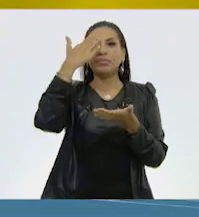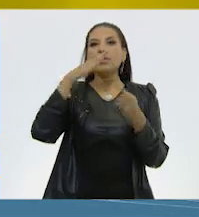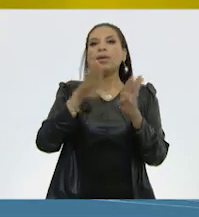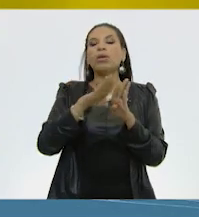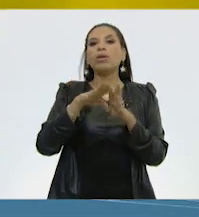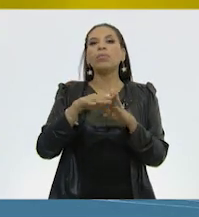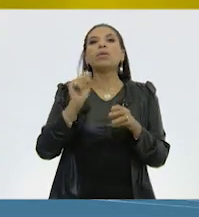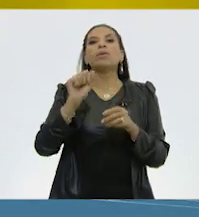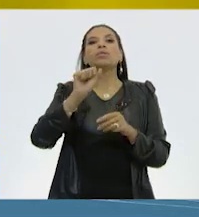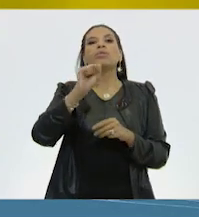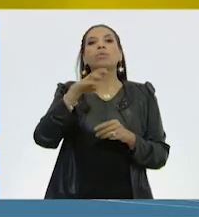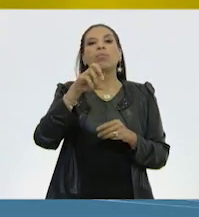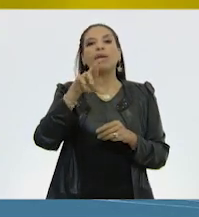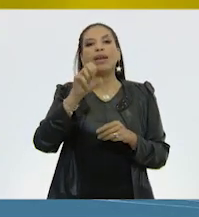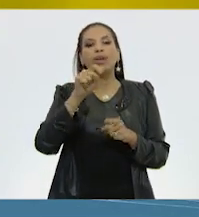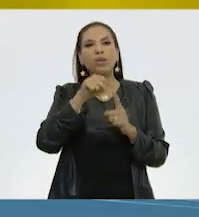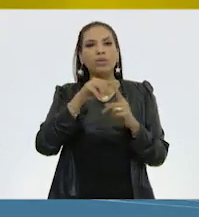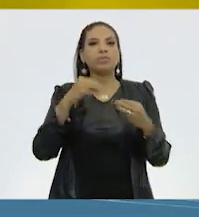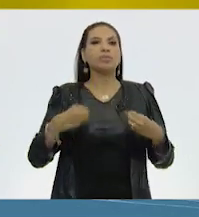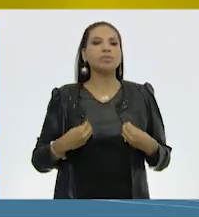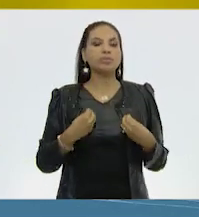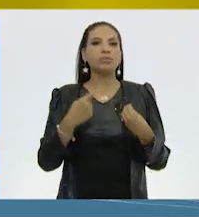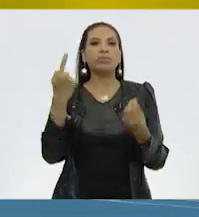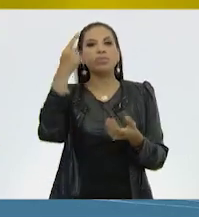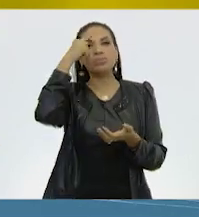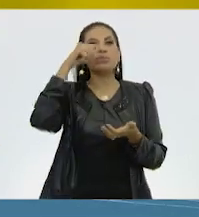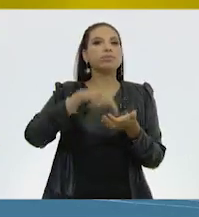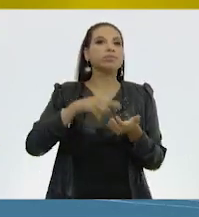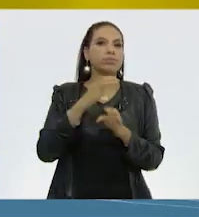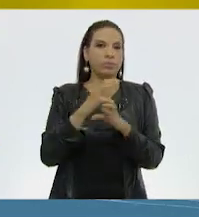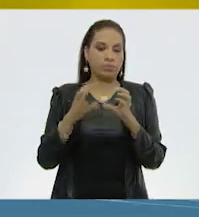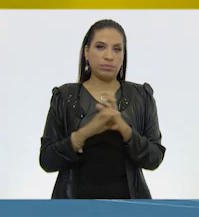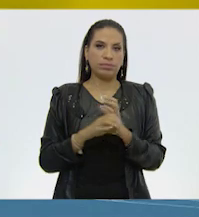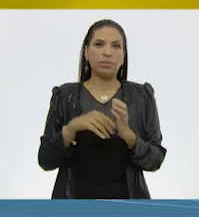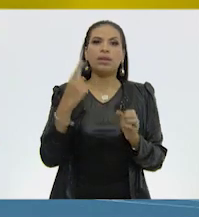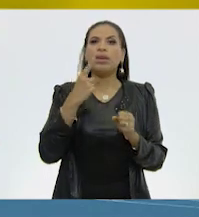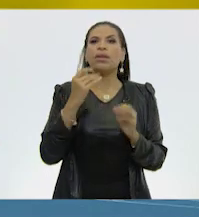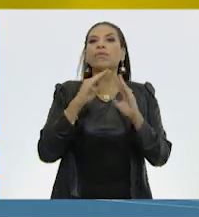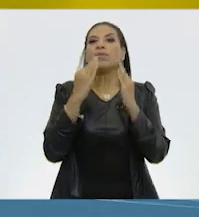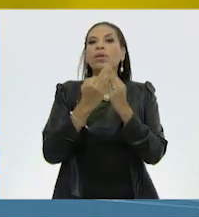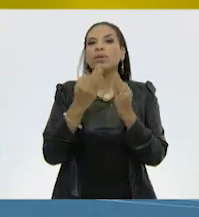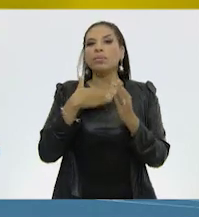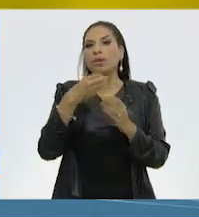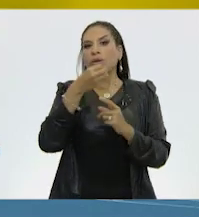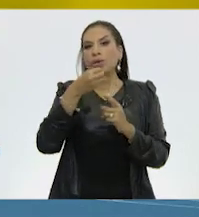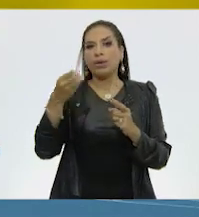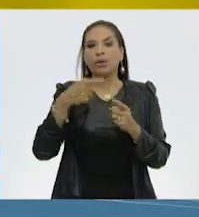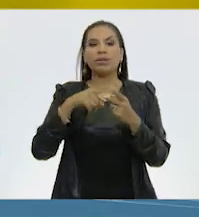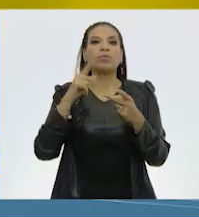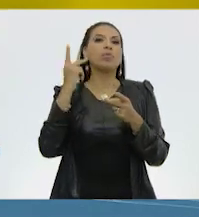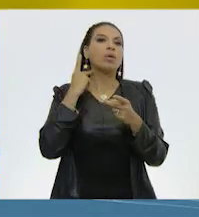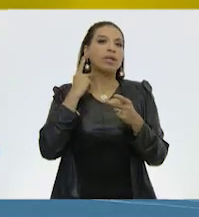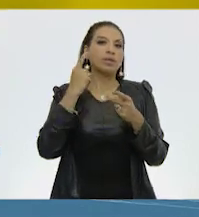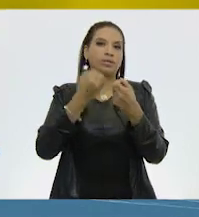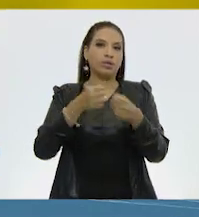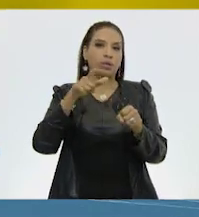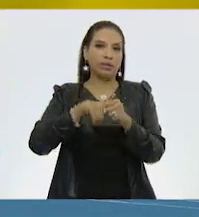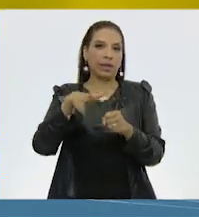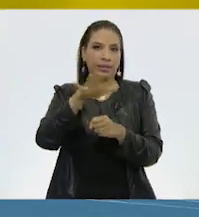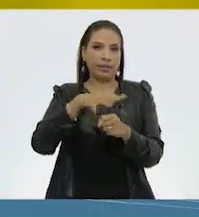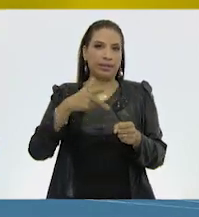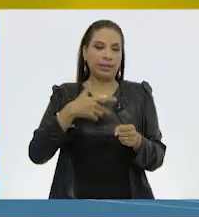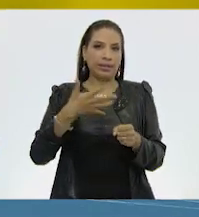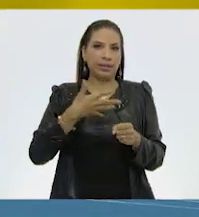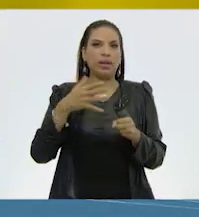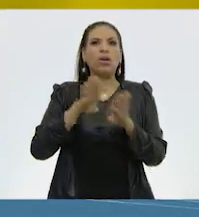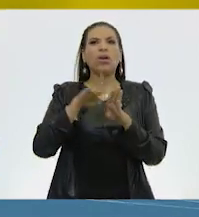fueron los sumerios, cómo vivieron, qué creencias tuvieron, qué formas de organización política y social mantenían,